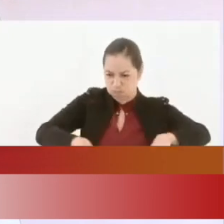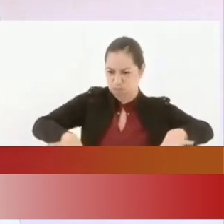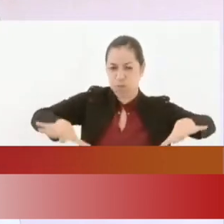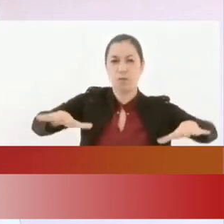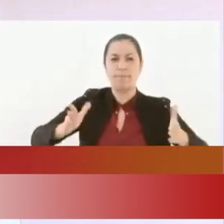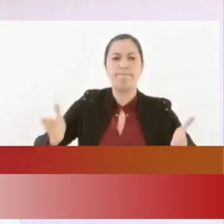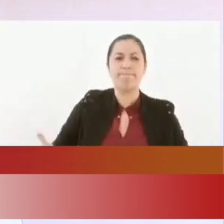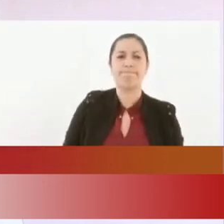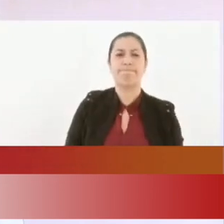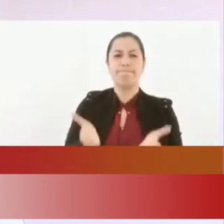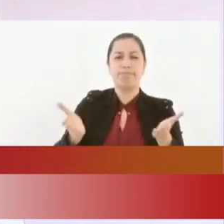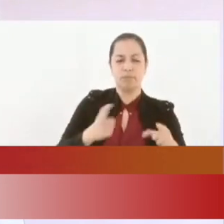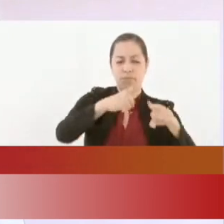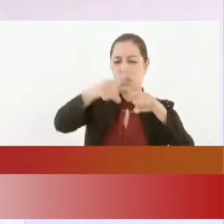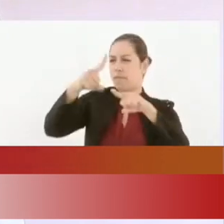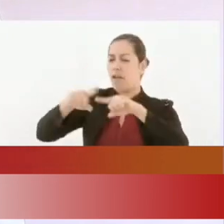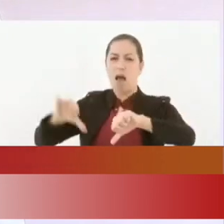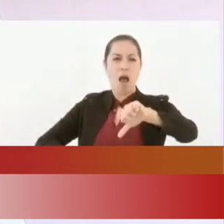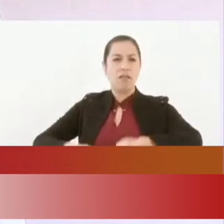agropecuarias.